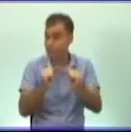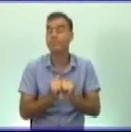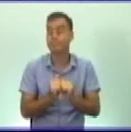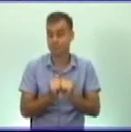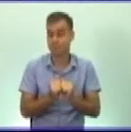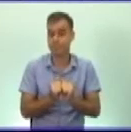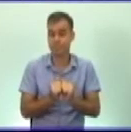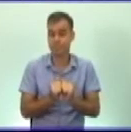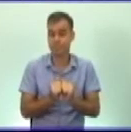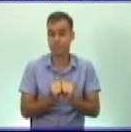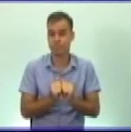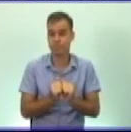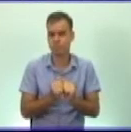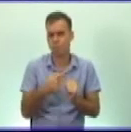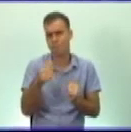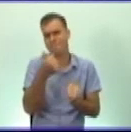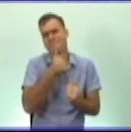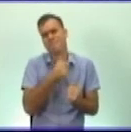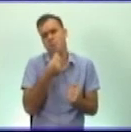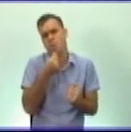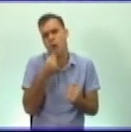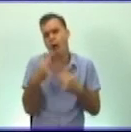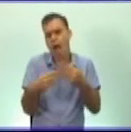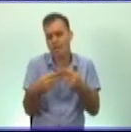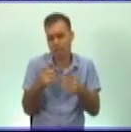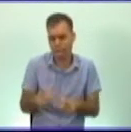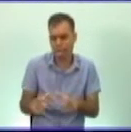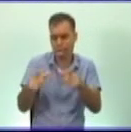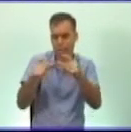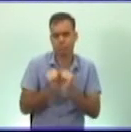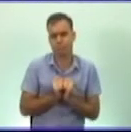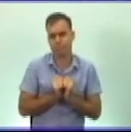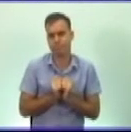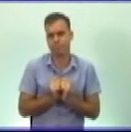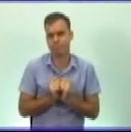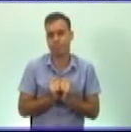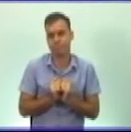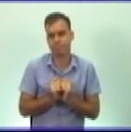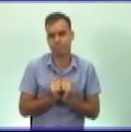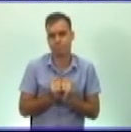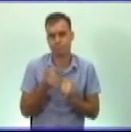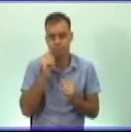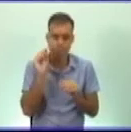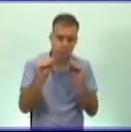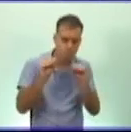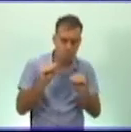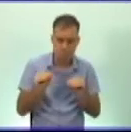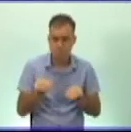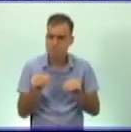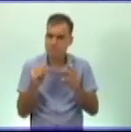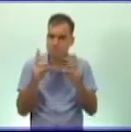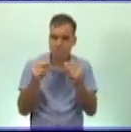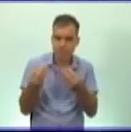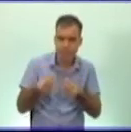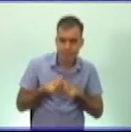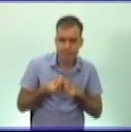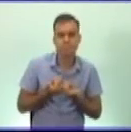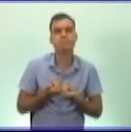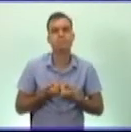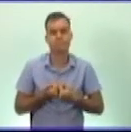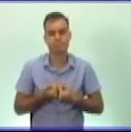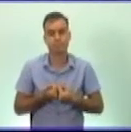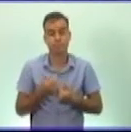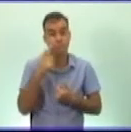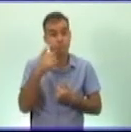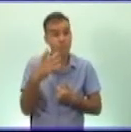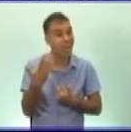pienso que puedan fácilmente, ¿verdad?, ubicar en la figura los datos que me dan. Importante aquí,